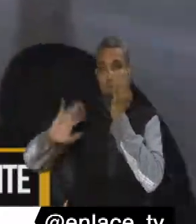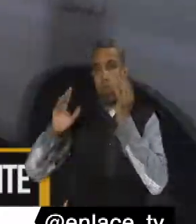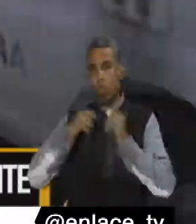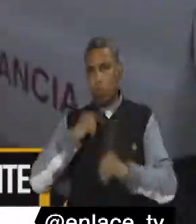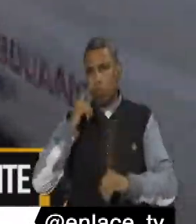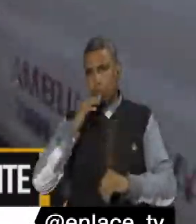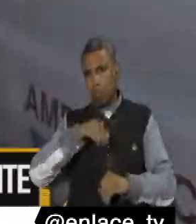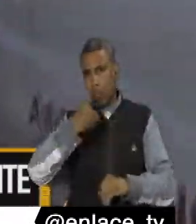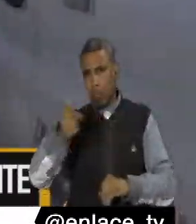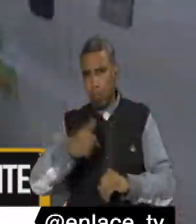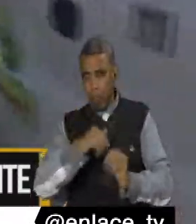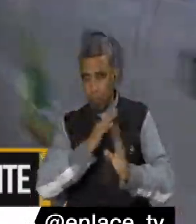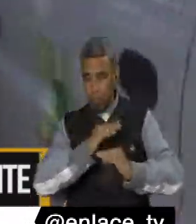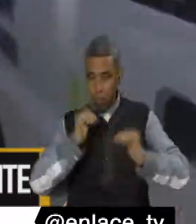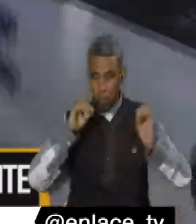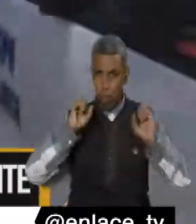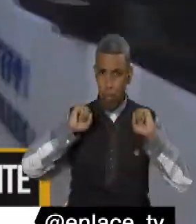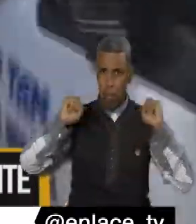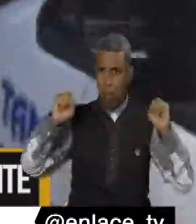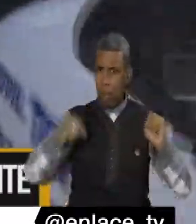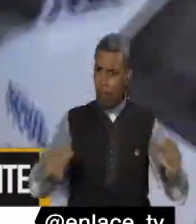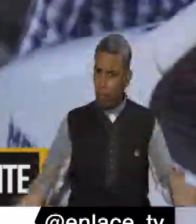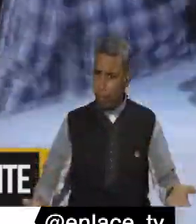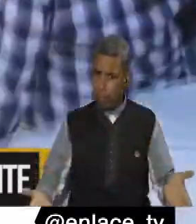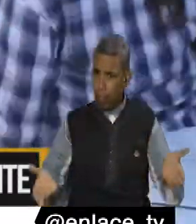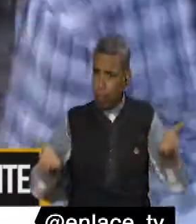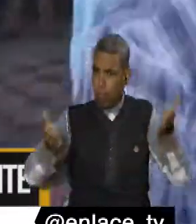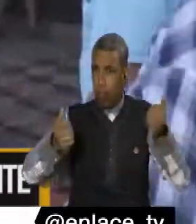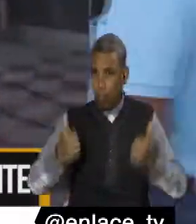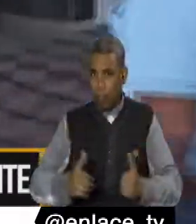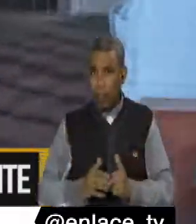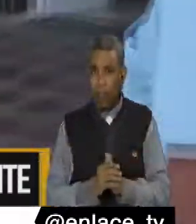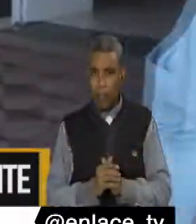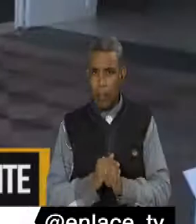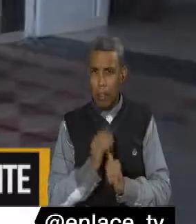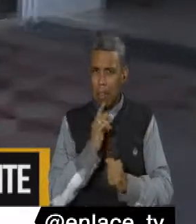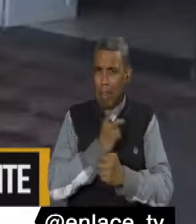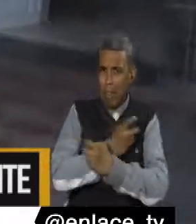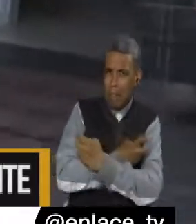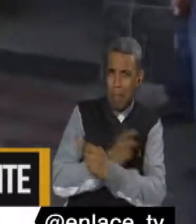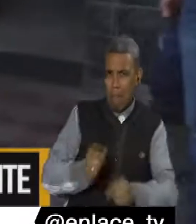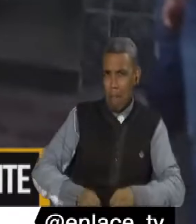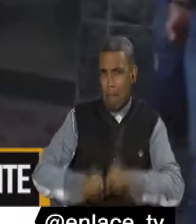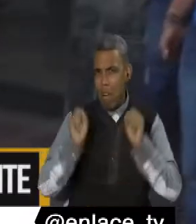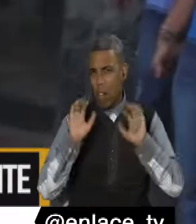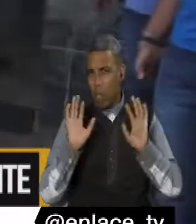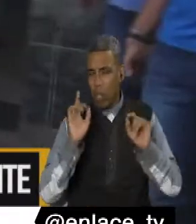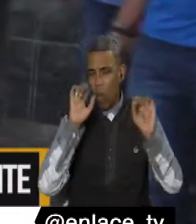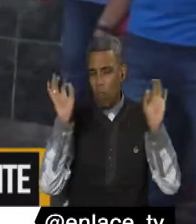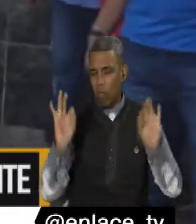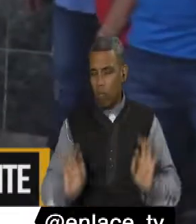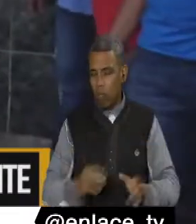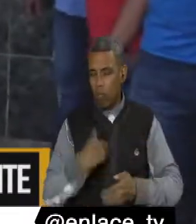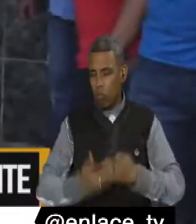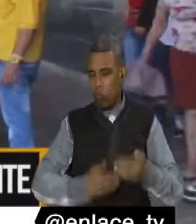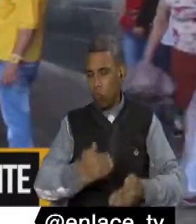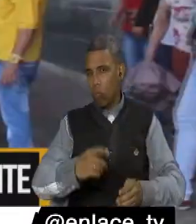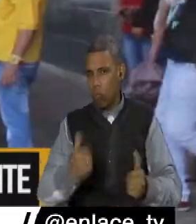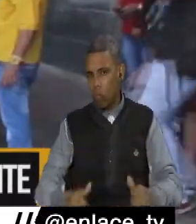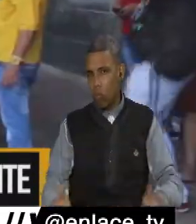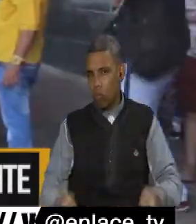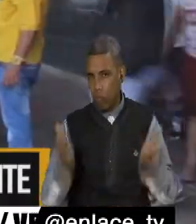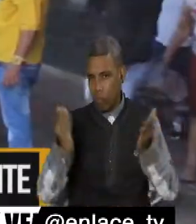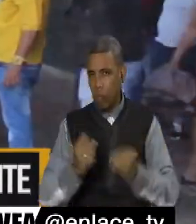evolución, ha respondido satisfactoriamente, tiene unas fracturas y unas dolencias que pues creemos que con el paso de las horas van a ir